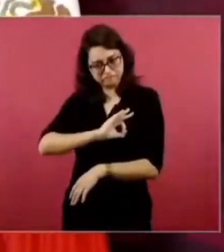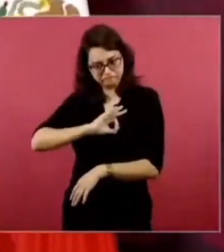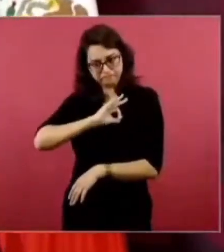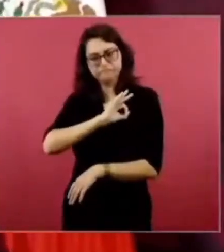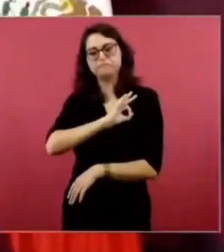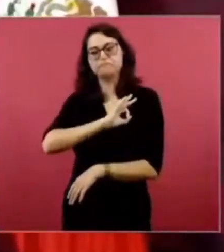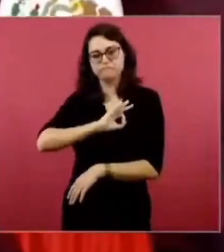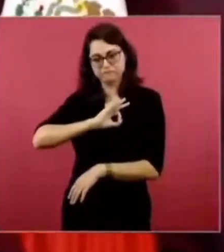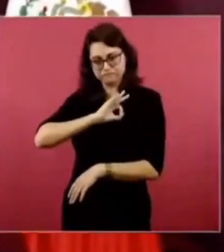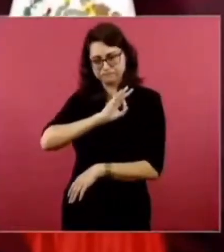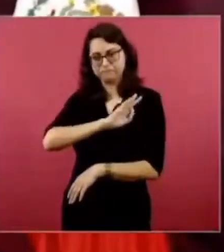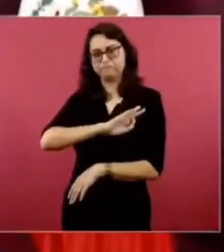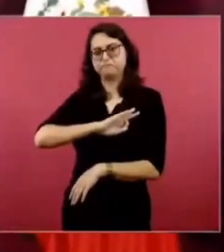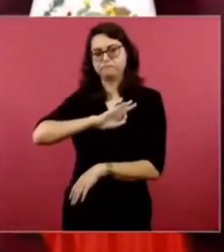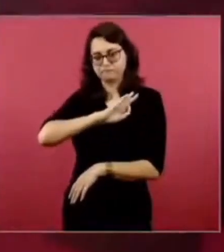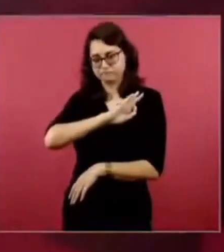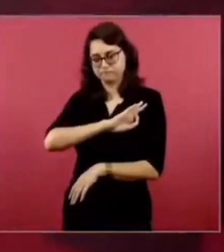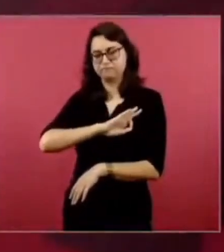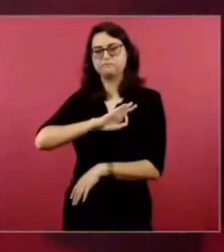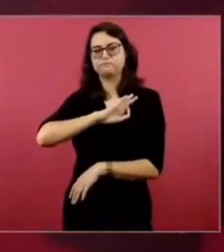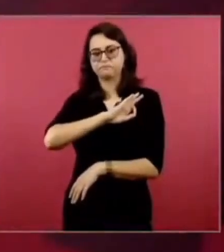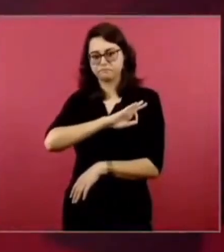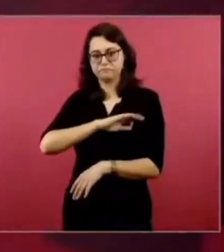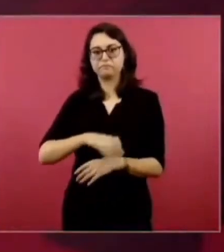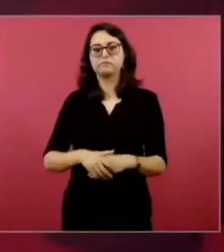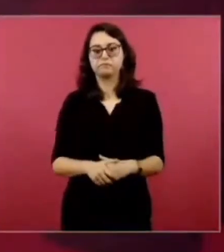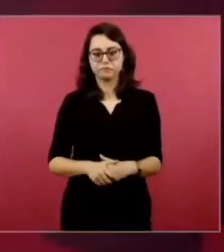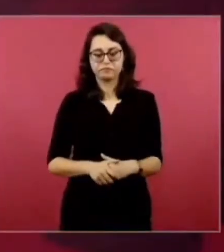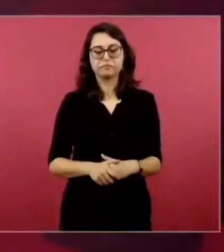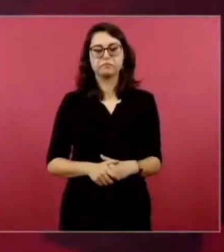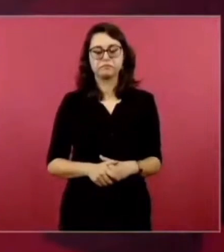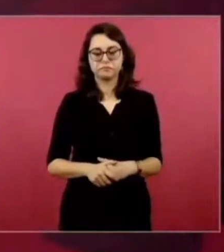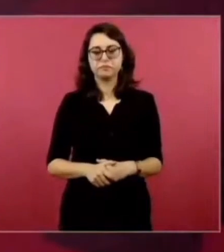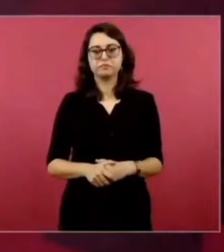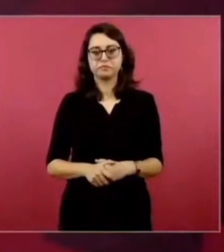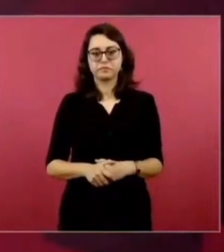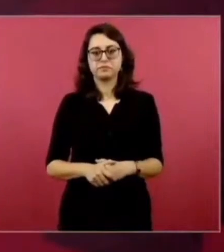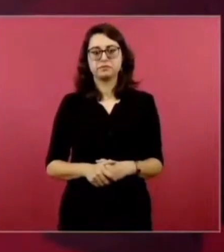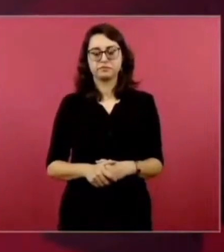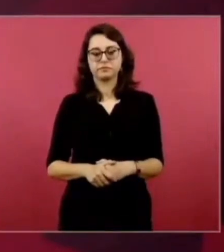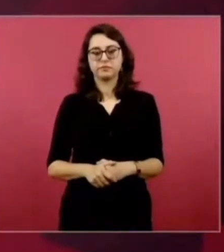no cayó en la trampa